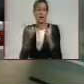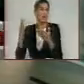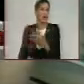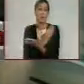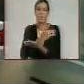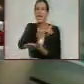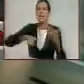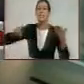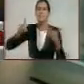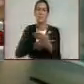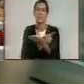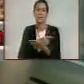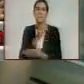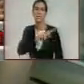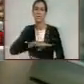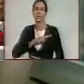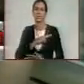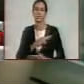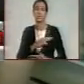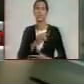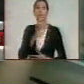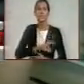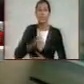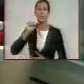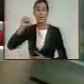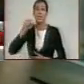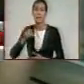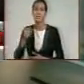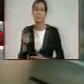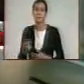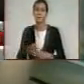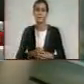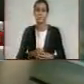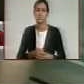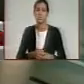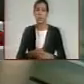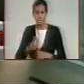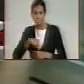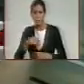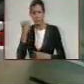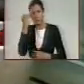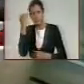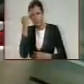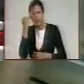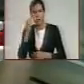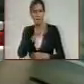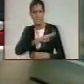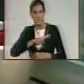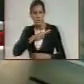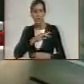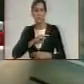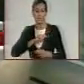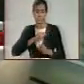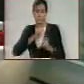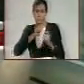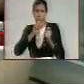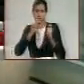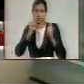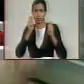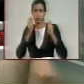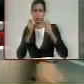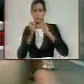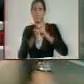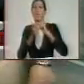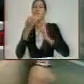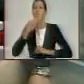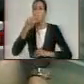son socialistas, mucho más que sociales. Son parte de la estrategia que hemos diseñado para la transición al socialismo. Porque, ¿cómo